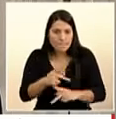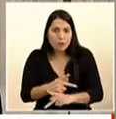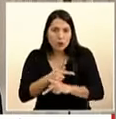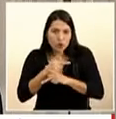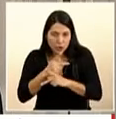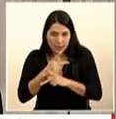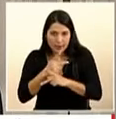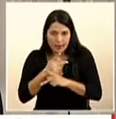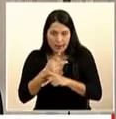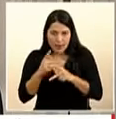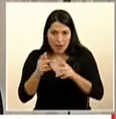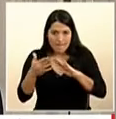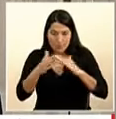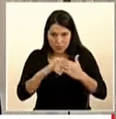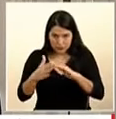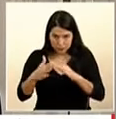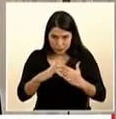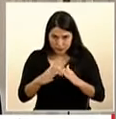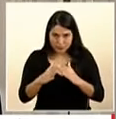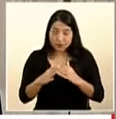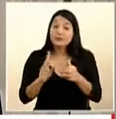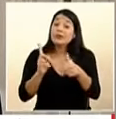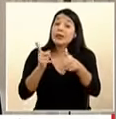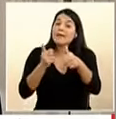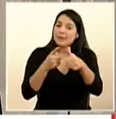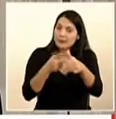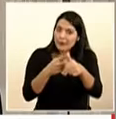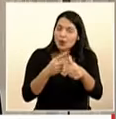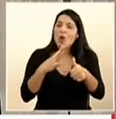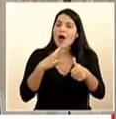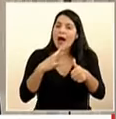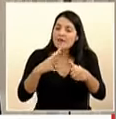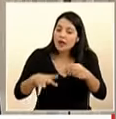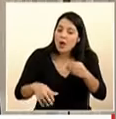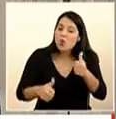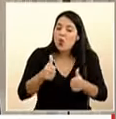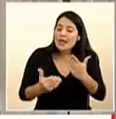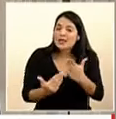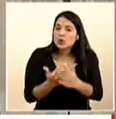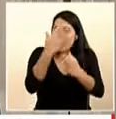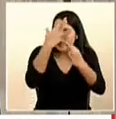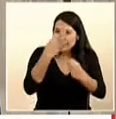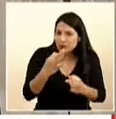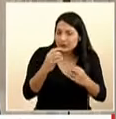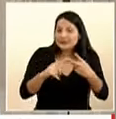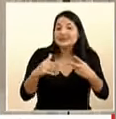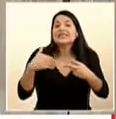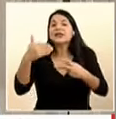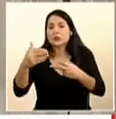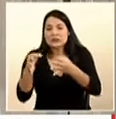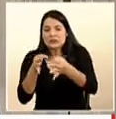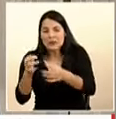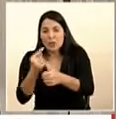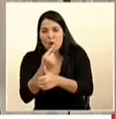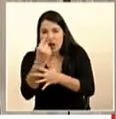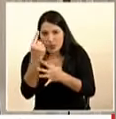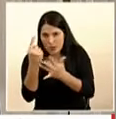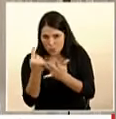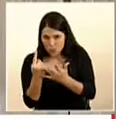primero generalmente a las medidas y luego me referiré con más detalle leyendo las mismas lo primero que tenemos que hacer